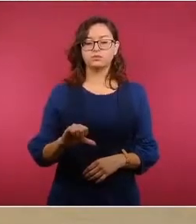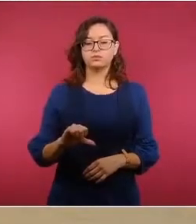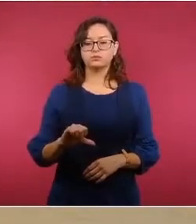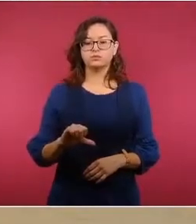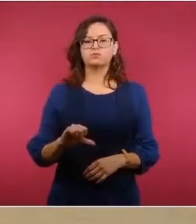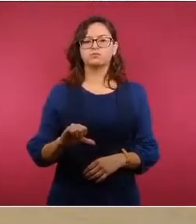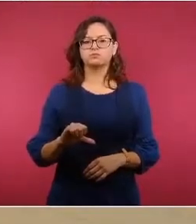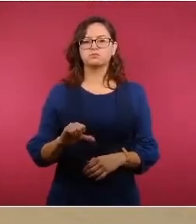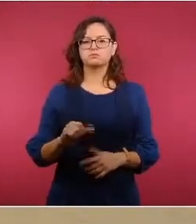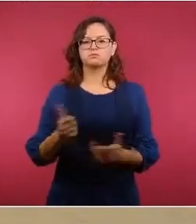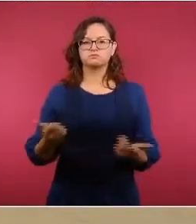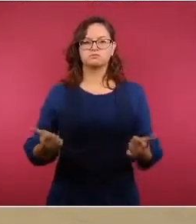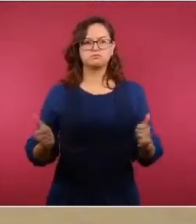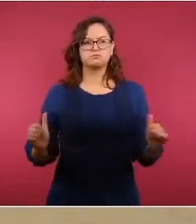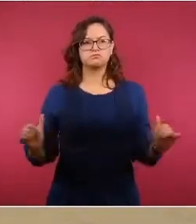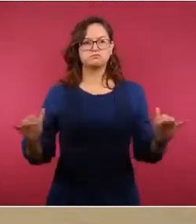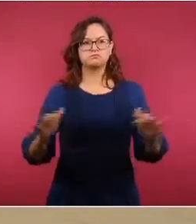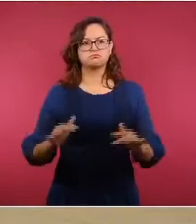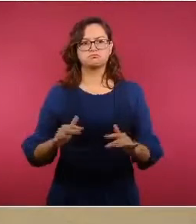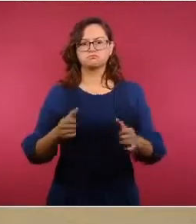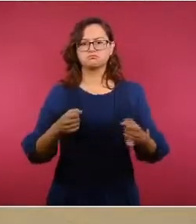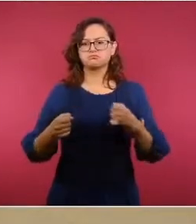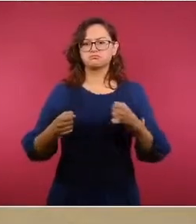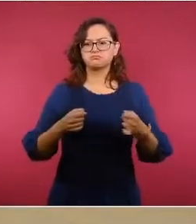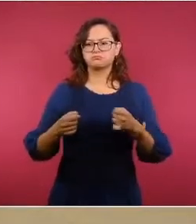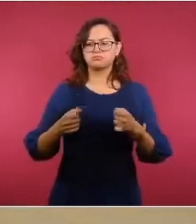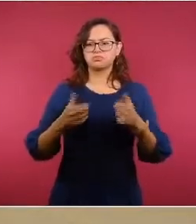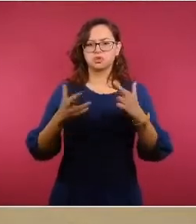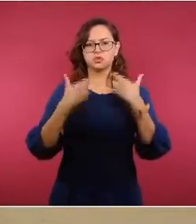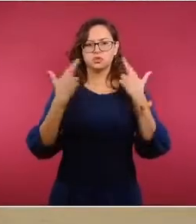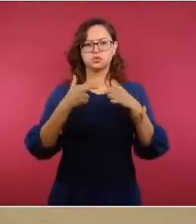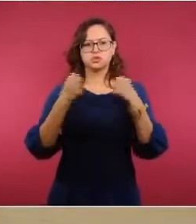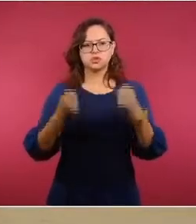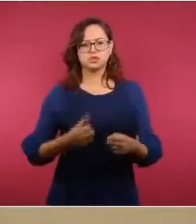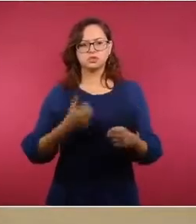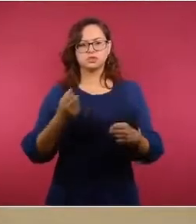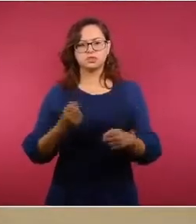se decidió hacer la reunión de seguridad